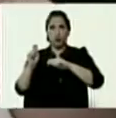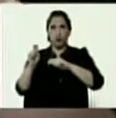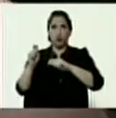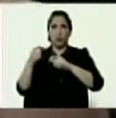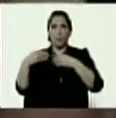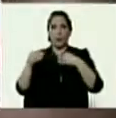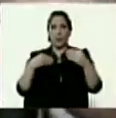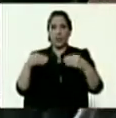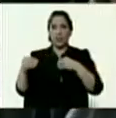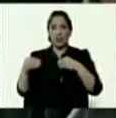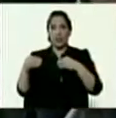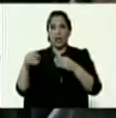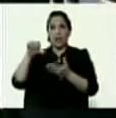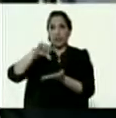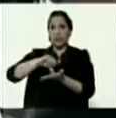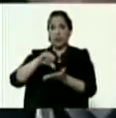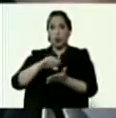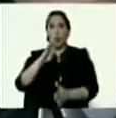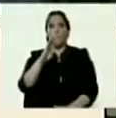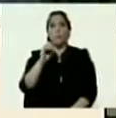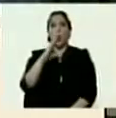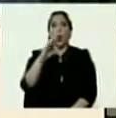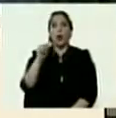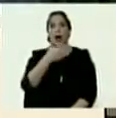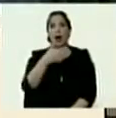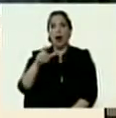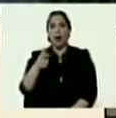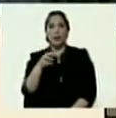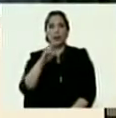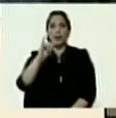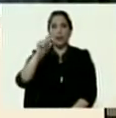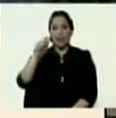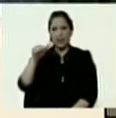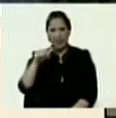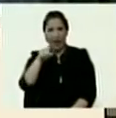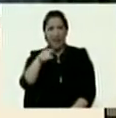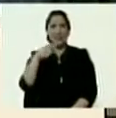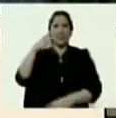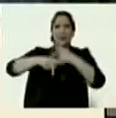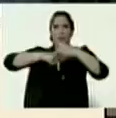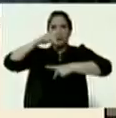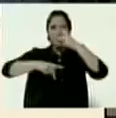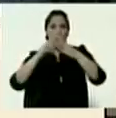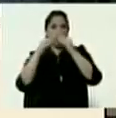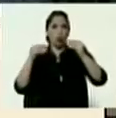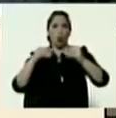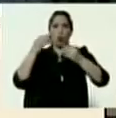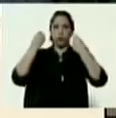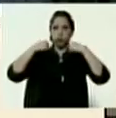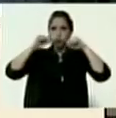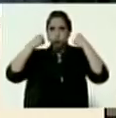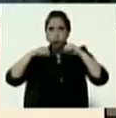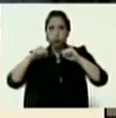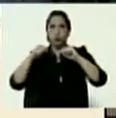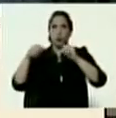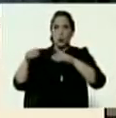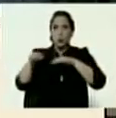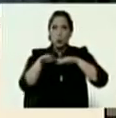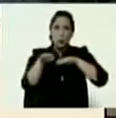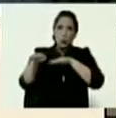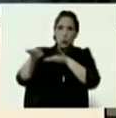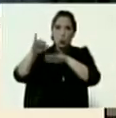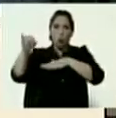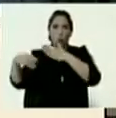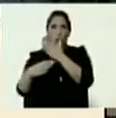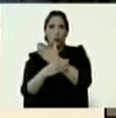y allí se planifica todo el procedimiento que iba a conducir a Guaidó desde